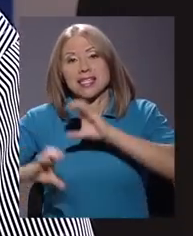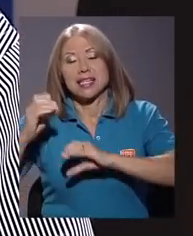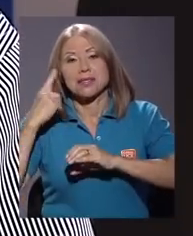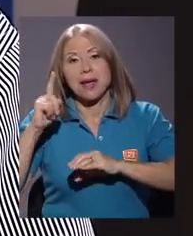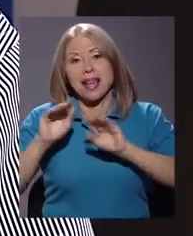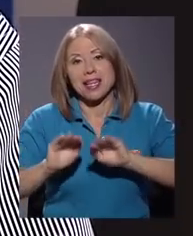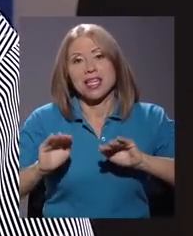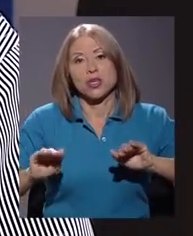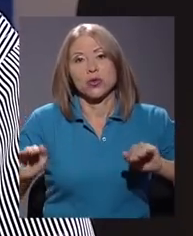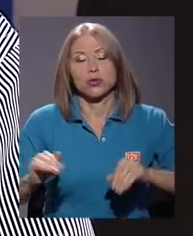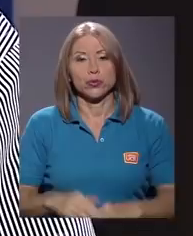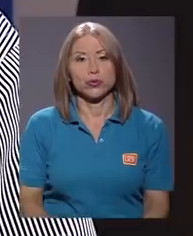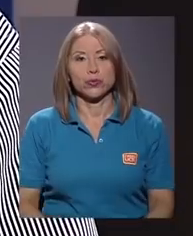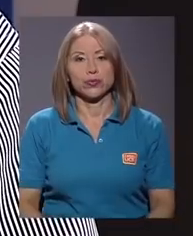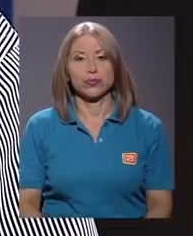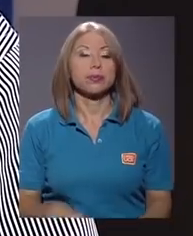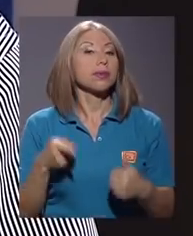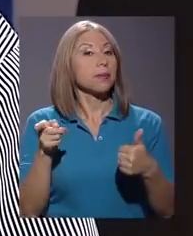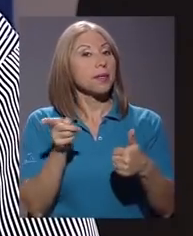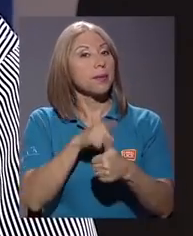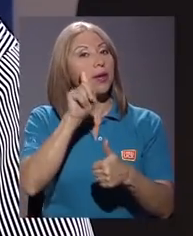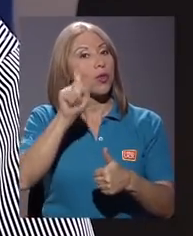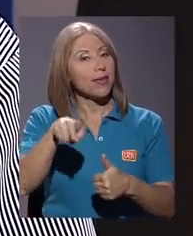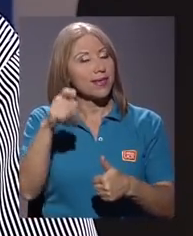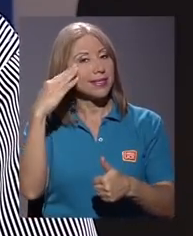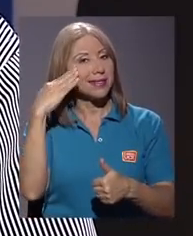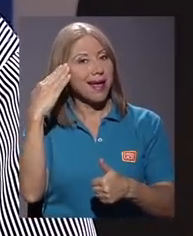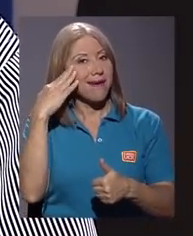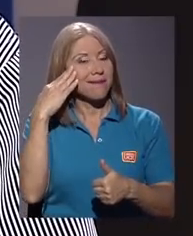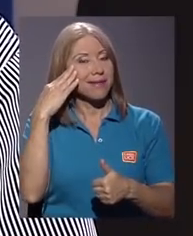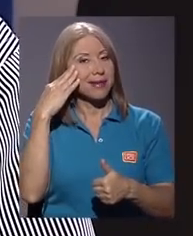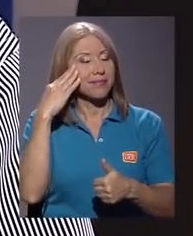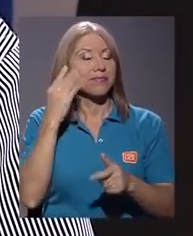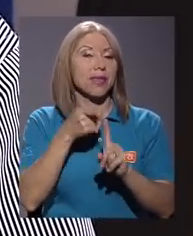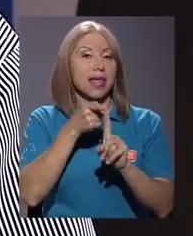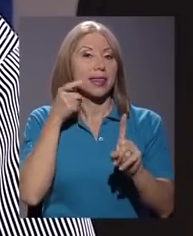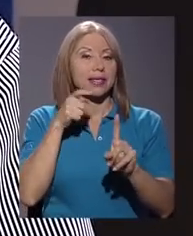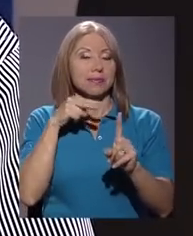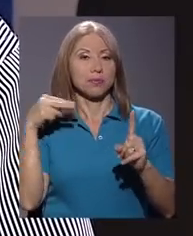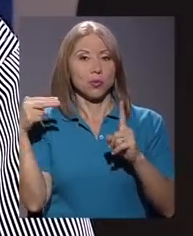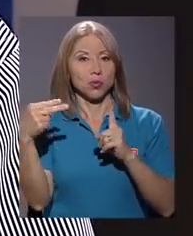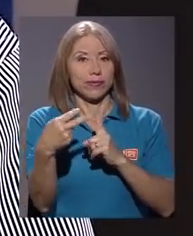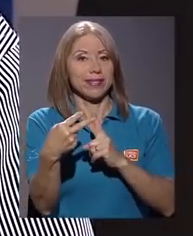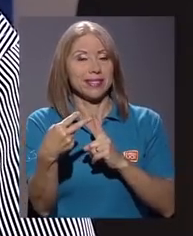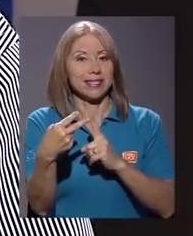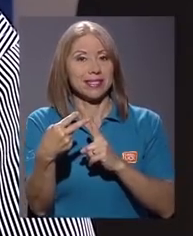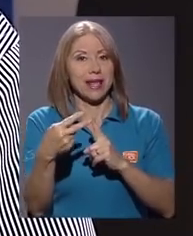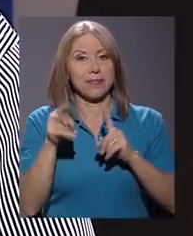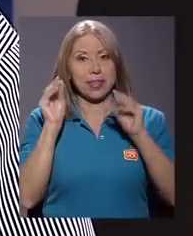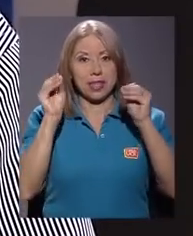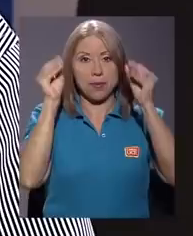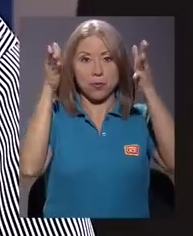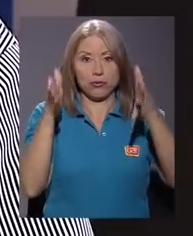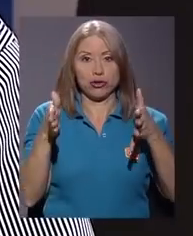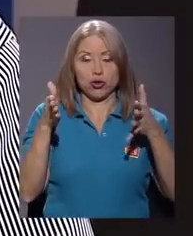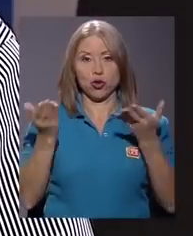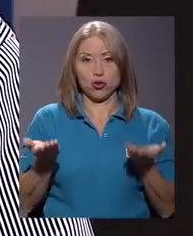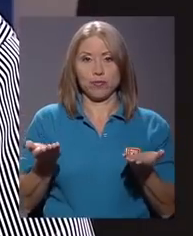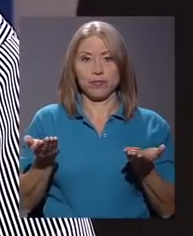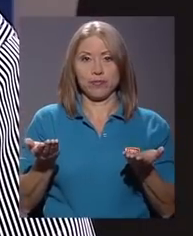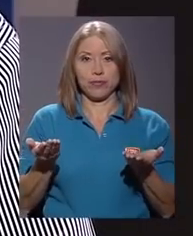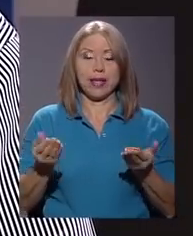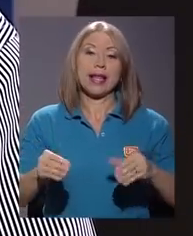lo primero es tener claro que la enseñanza sobre todo desde el punto de vista del del instructor del